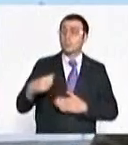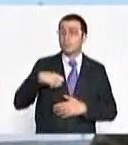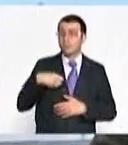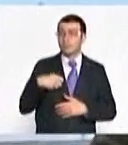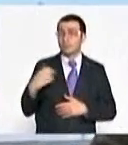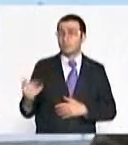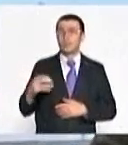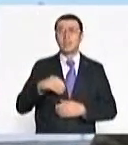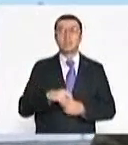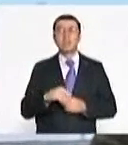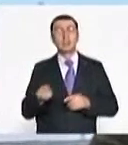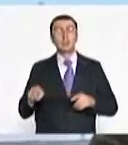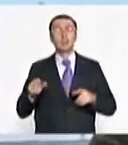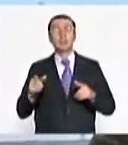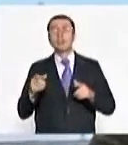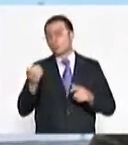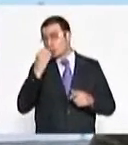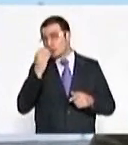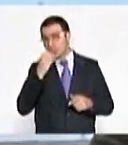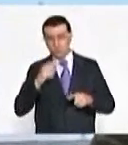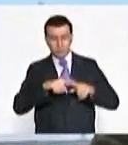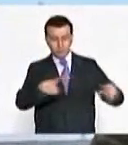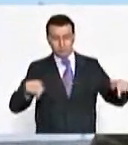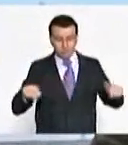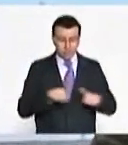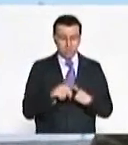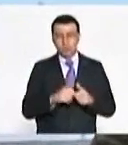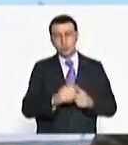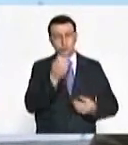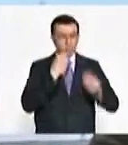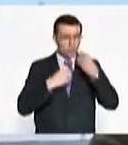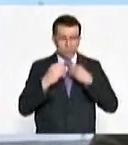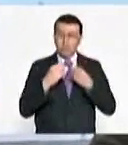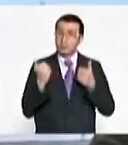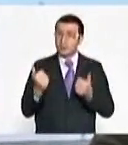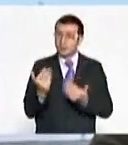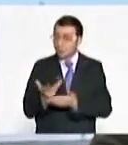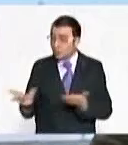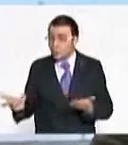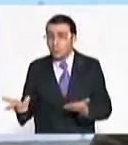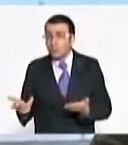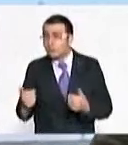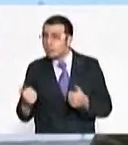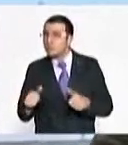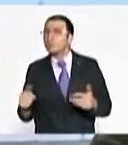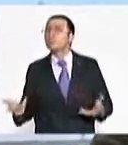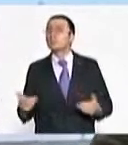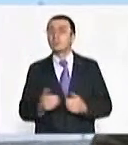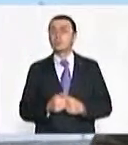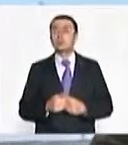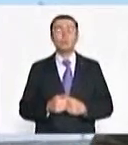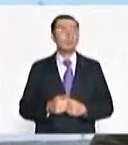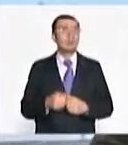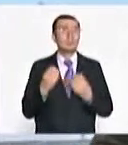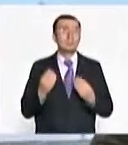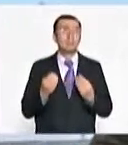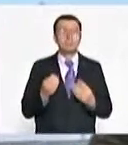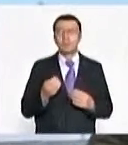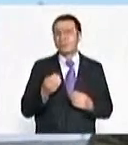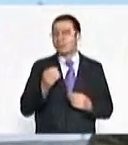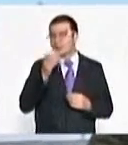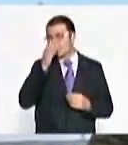nuestras mesas de comedor y qué beneficio nos pueden estar dando. Tantos interrogantes, tantas